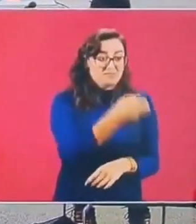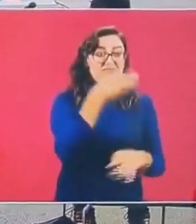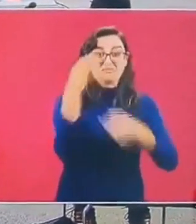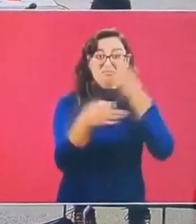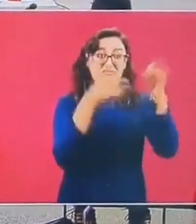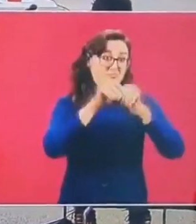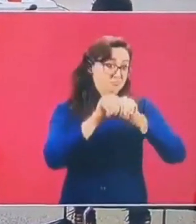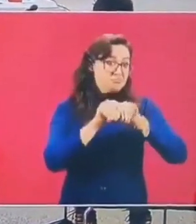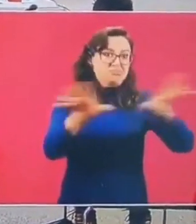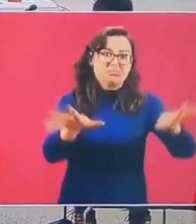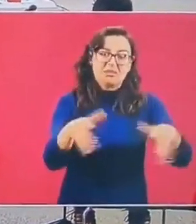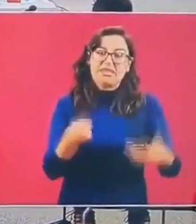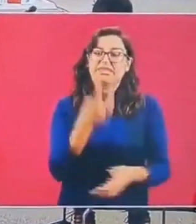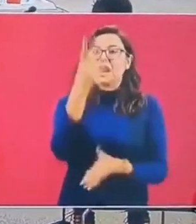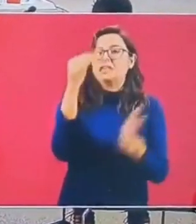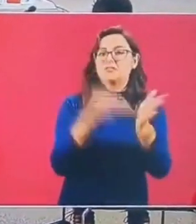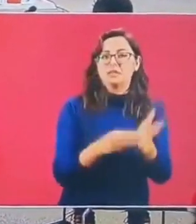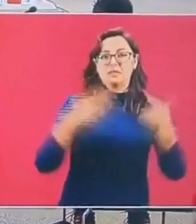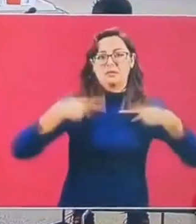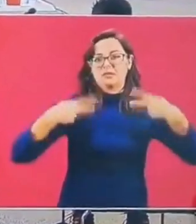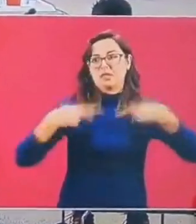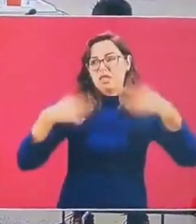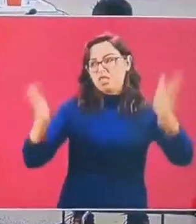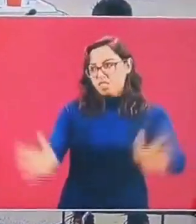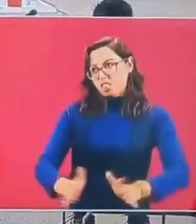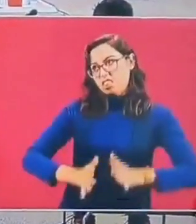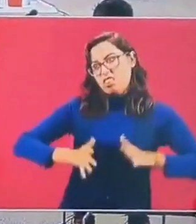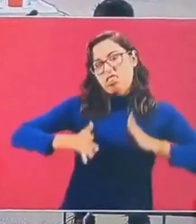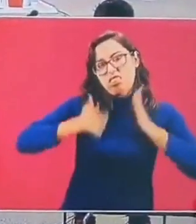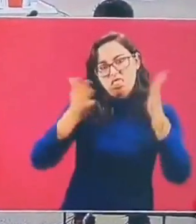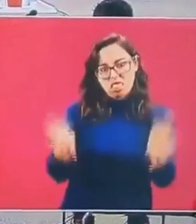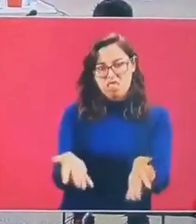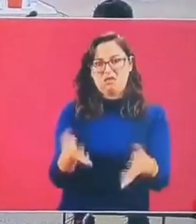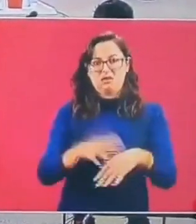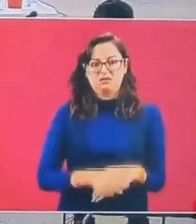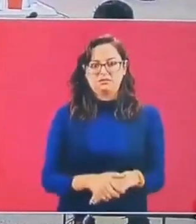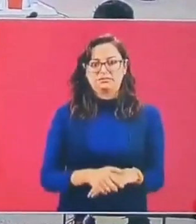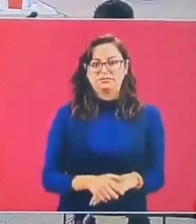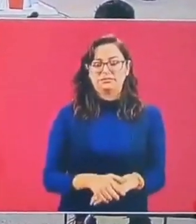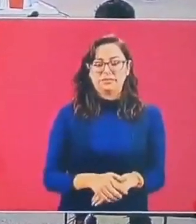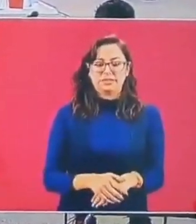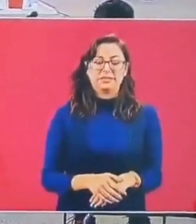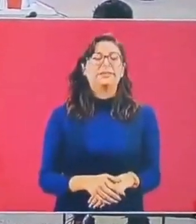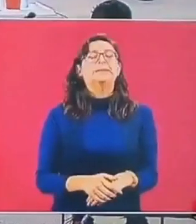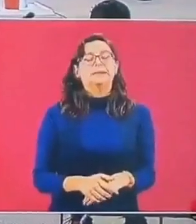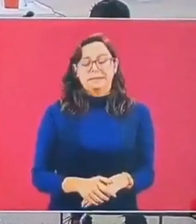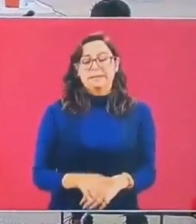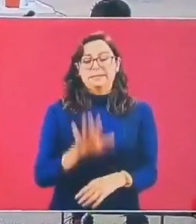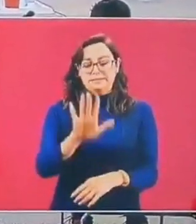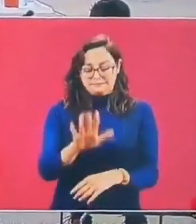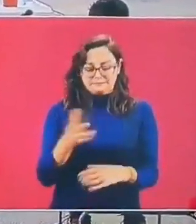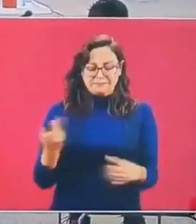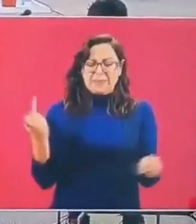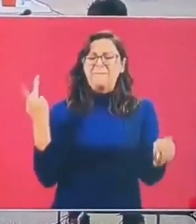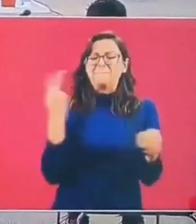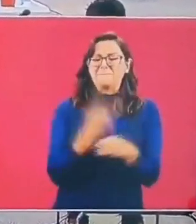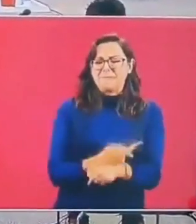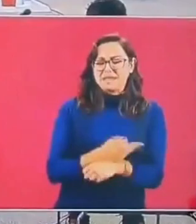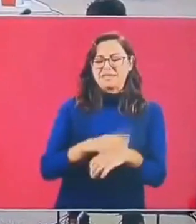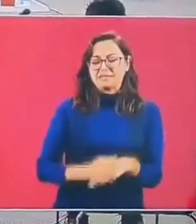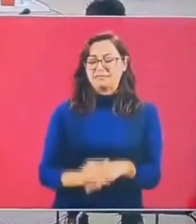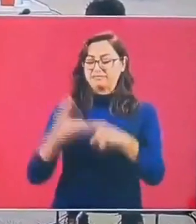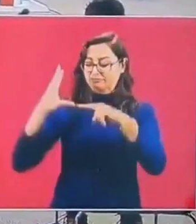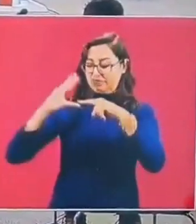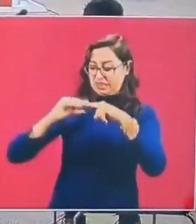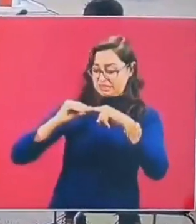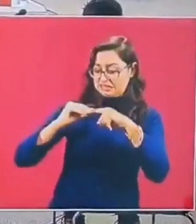Una persona. Coincido con lo que dice Pedro Miguel y lo que habrán respondido los otros dos médicos. La saturación de oxígeno es un